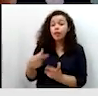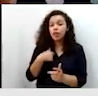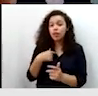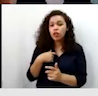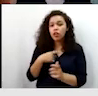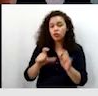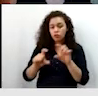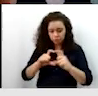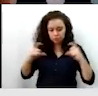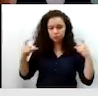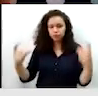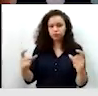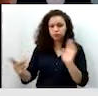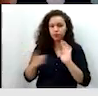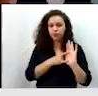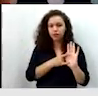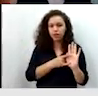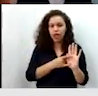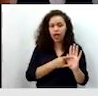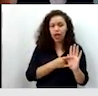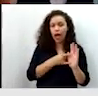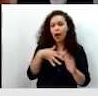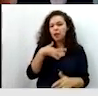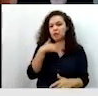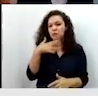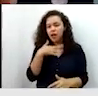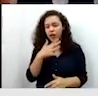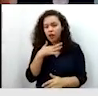rótulo, residuo sanitario o residuo